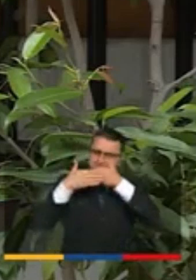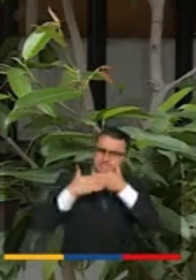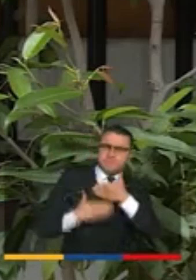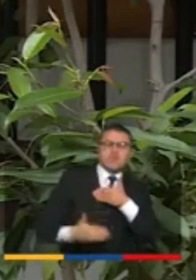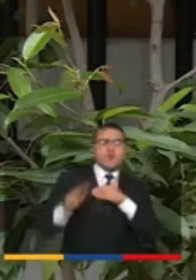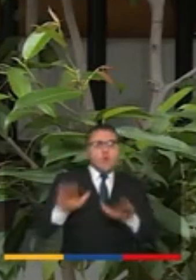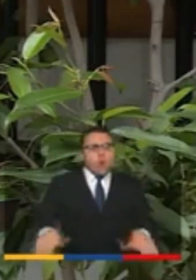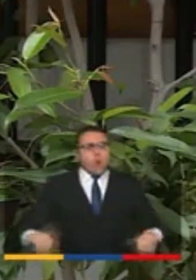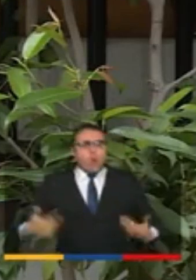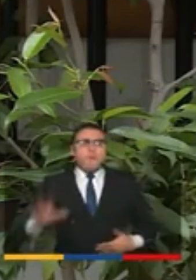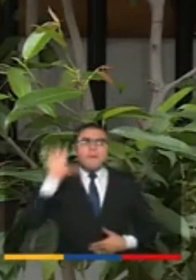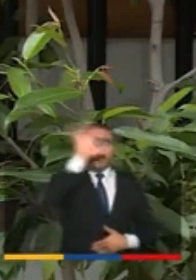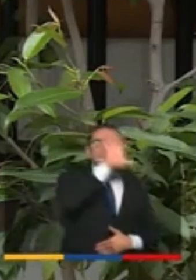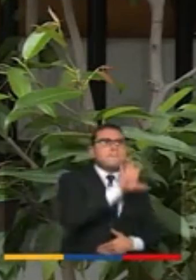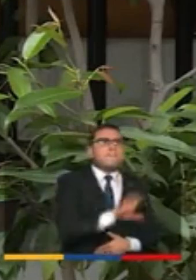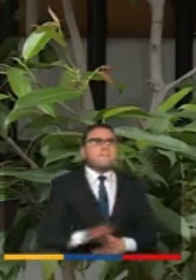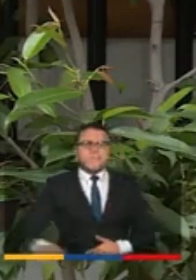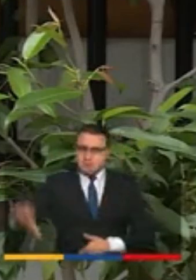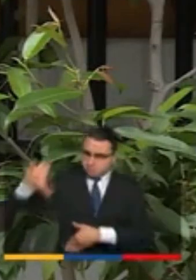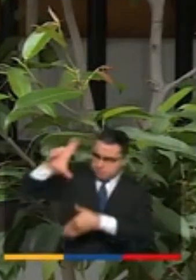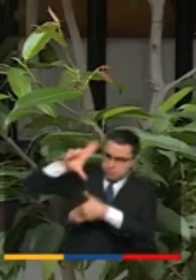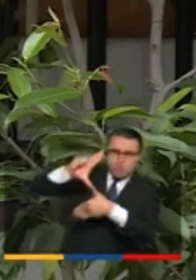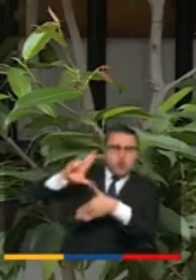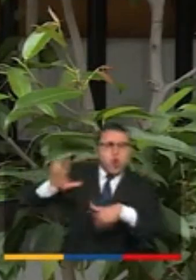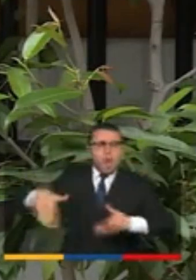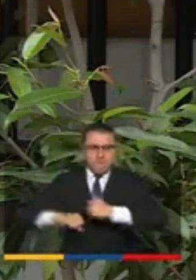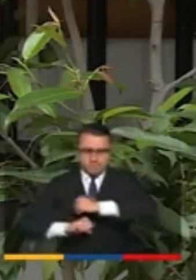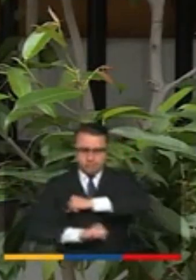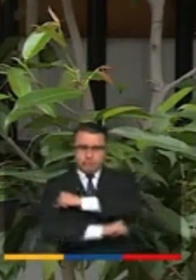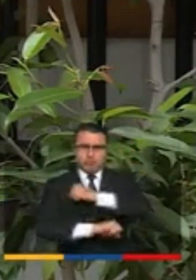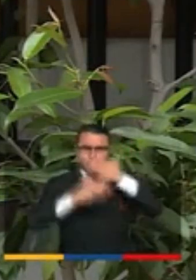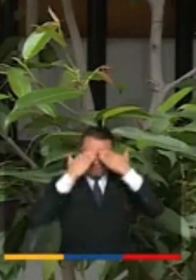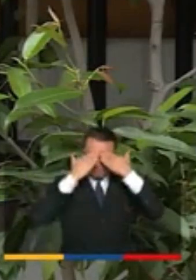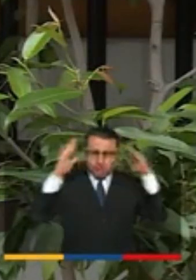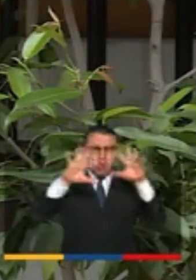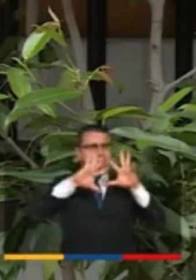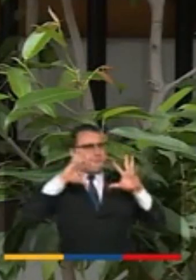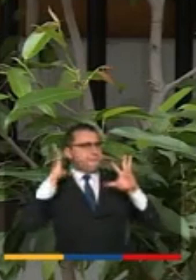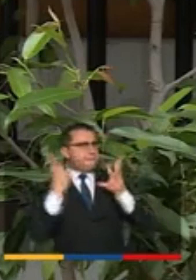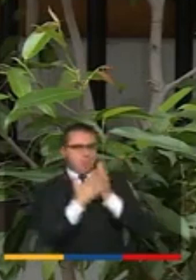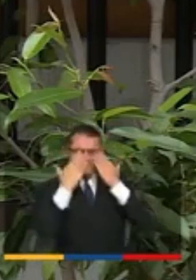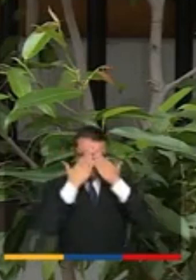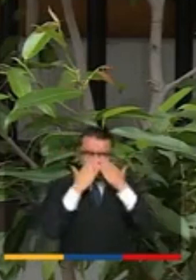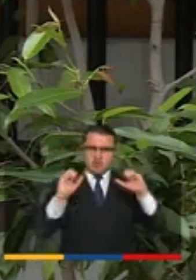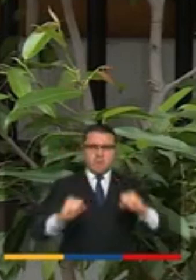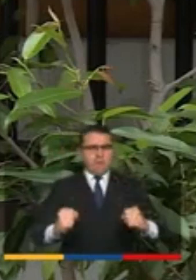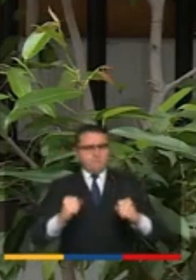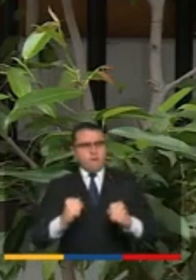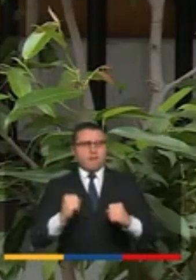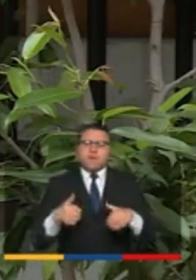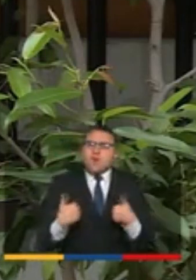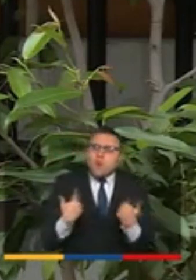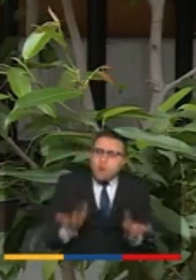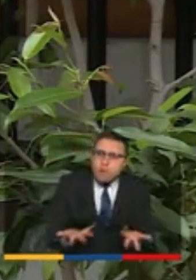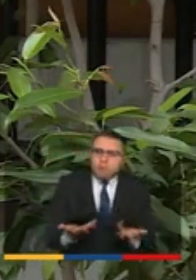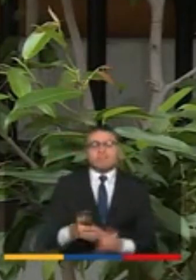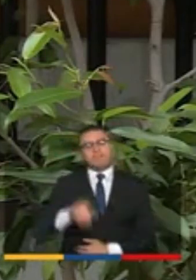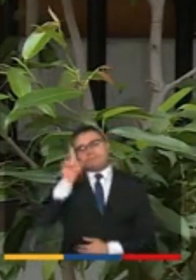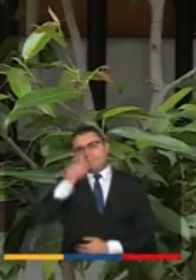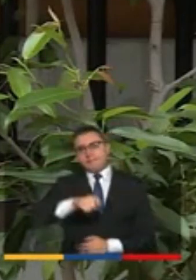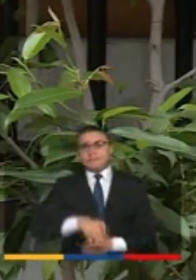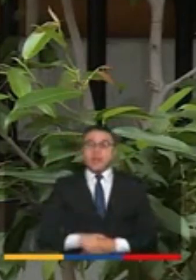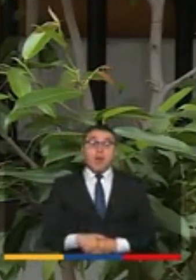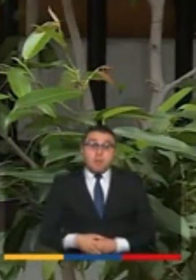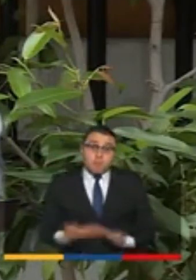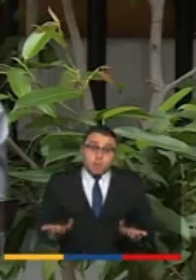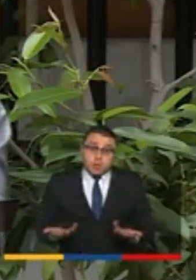democracias en nuestra región y en el mundo. Y para eso he también convidado al